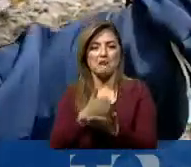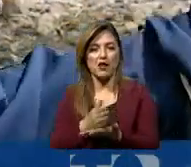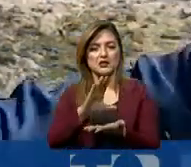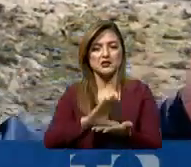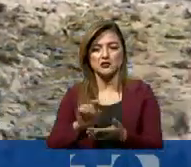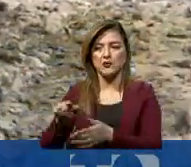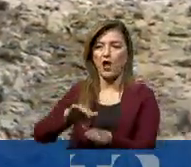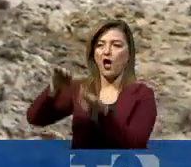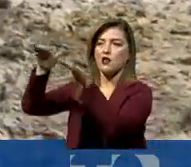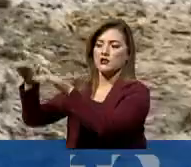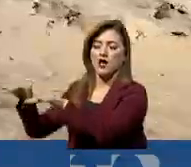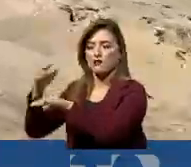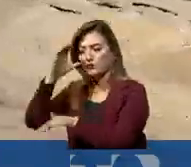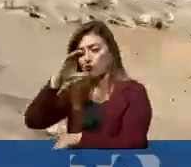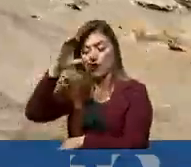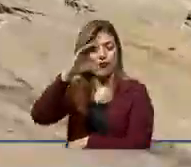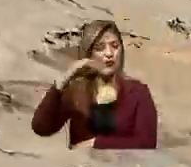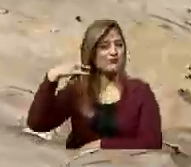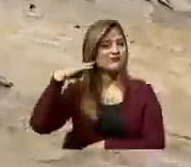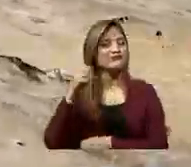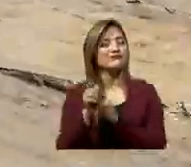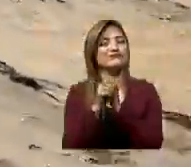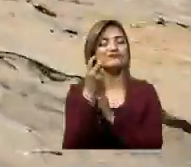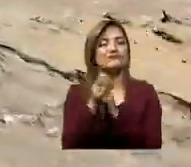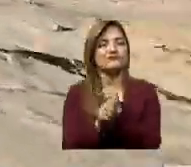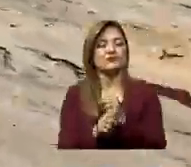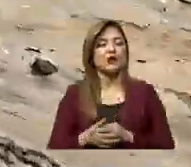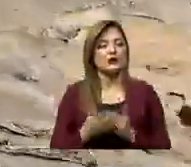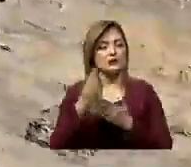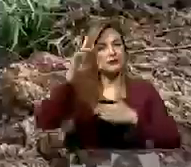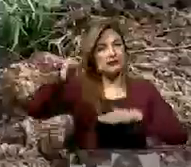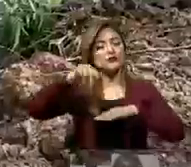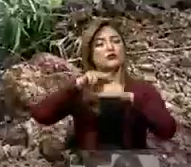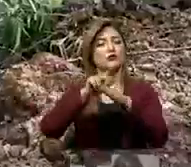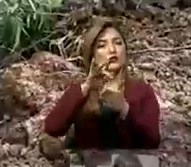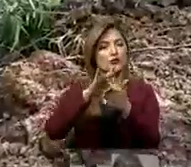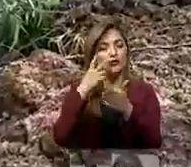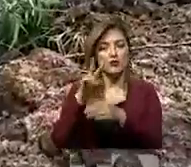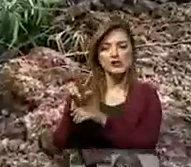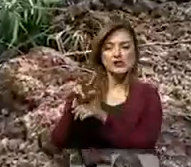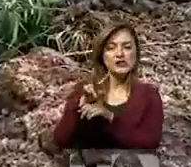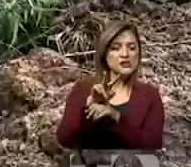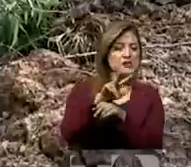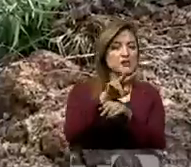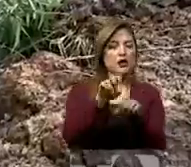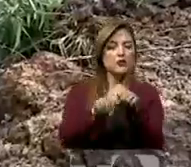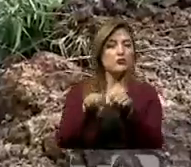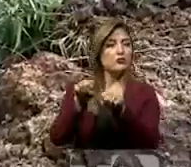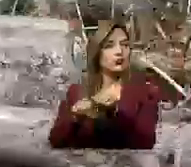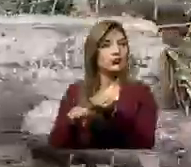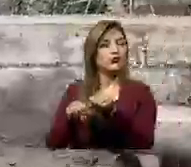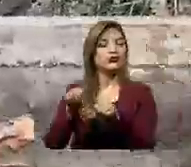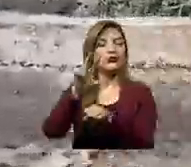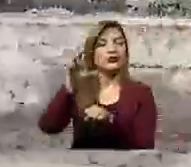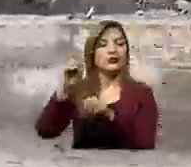y alta y la parte baja el servicio nacional de gestión de riesgos realizó un recorrido y análisis de los daños registrados en